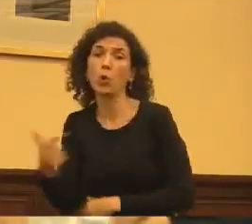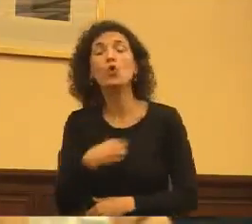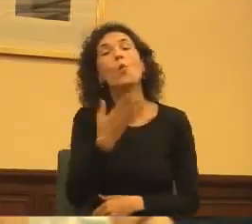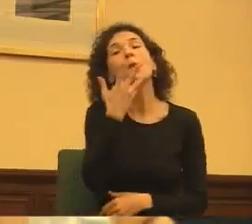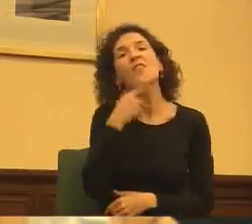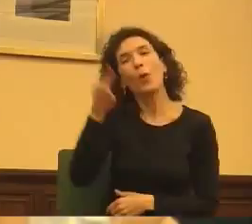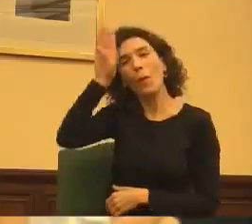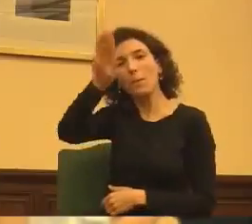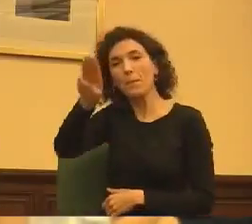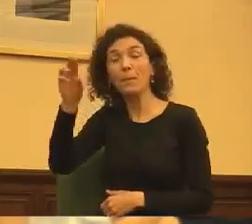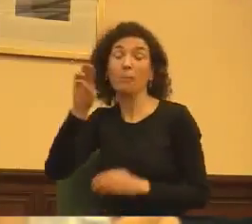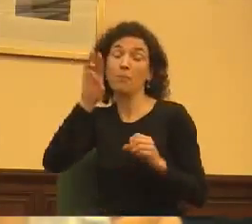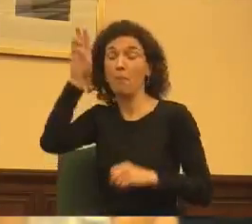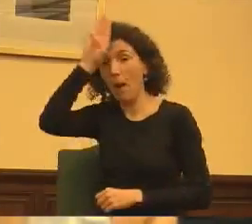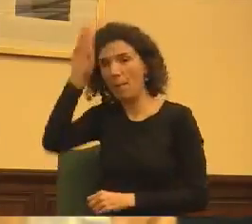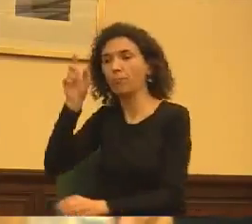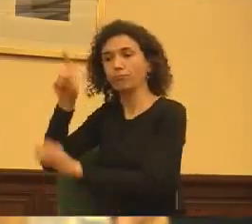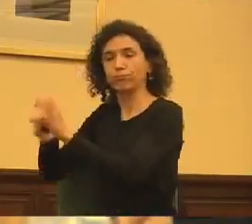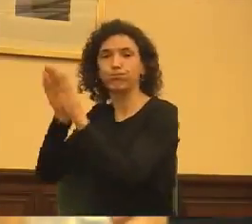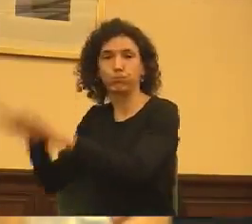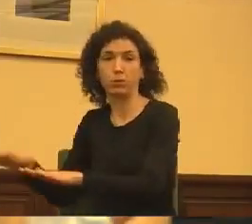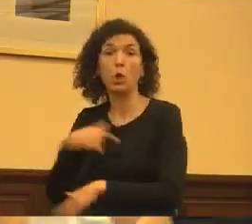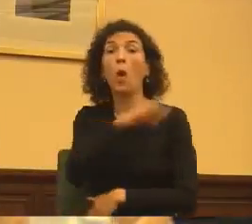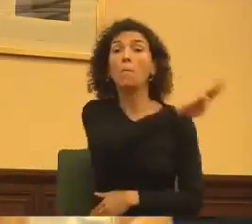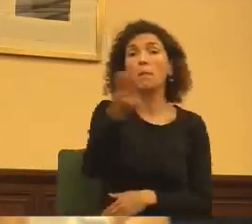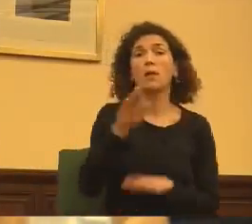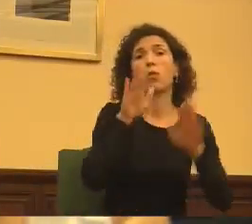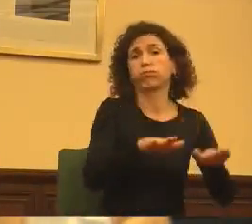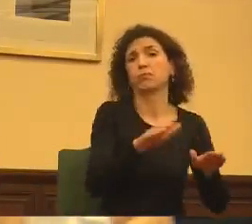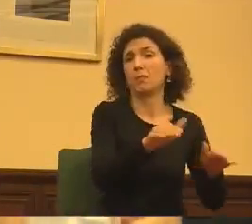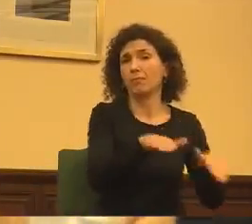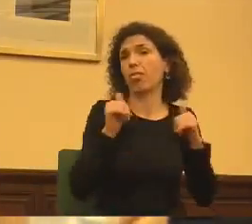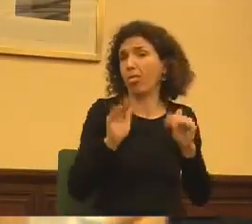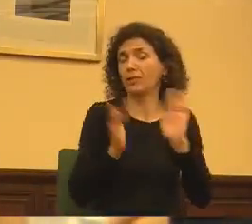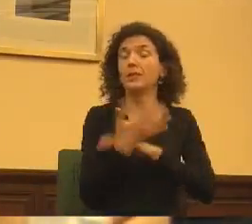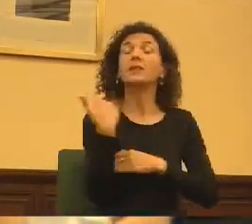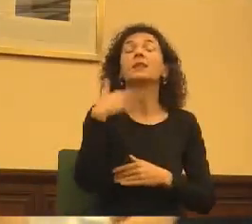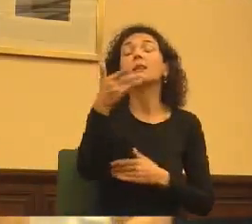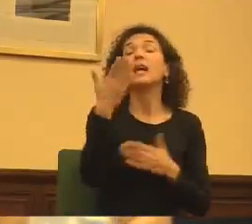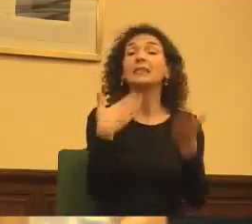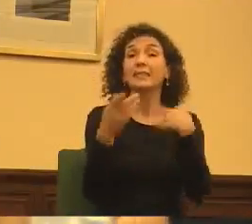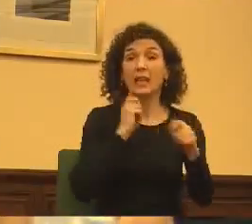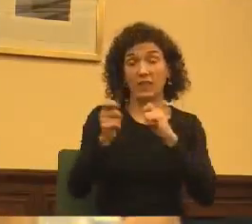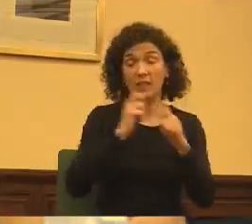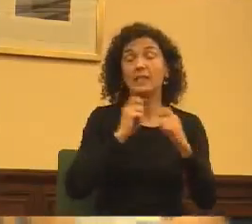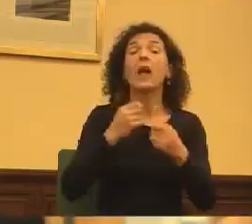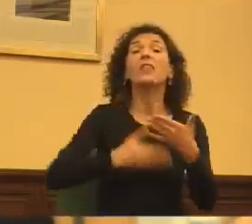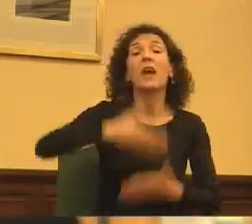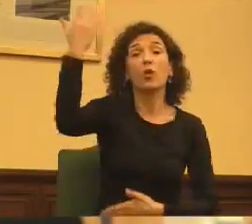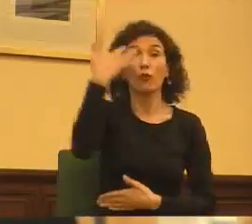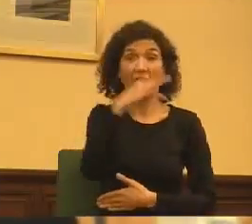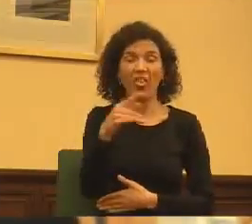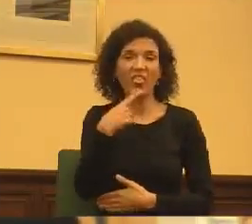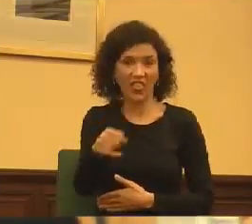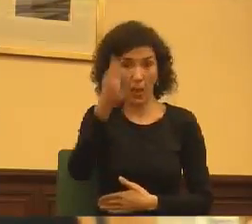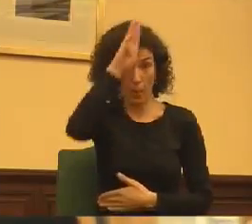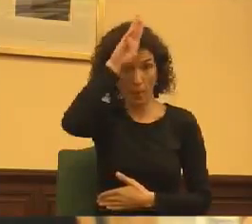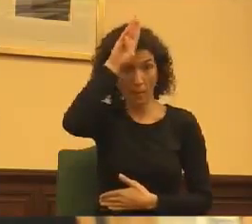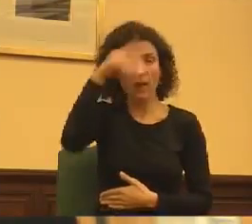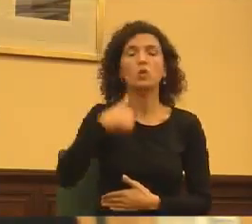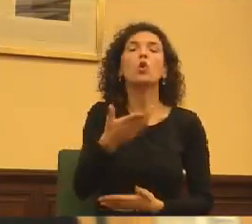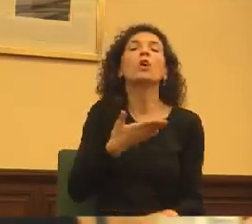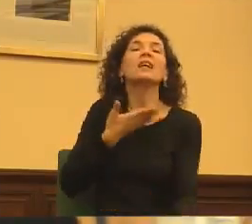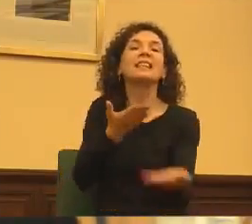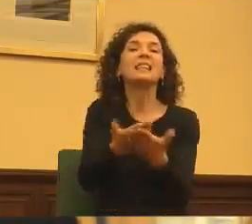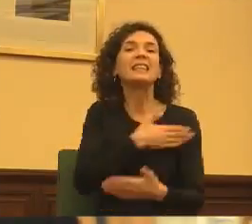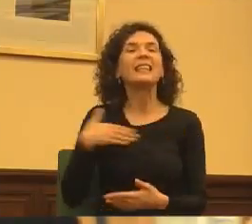ser más del Papa que del PP. Y fue el Papa el que, en una entrevista al diario francés La Croix, declaró: